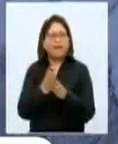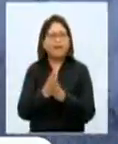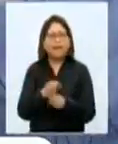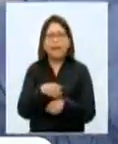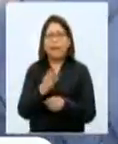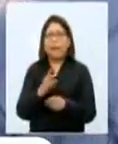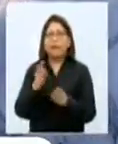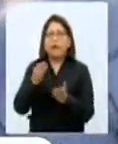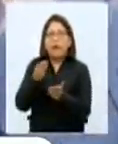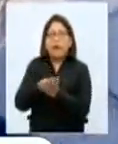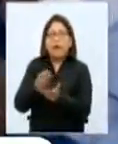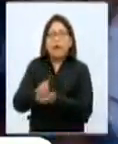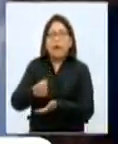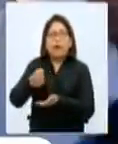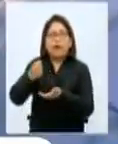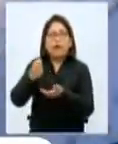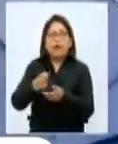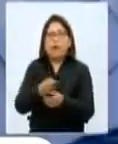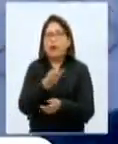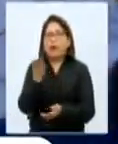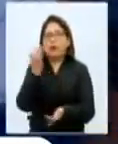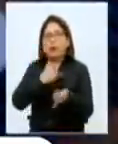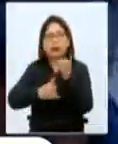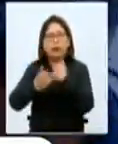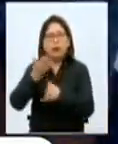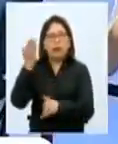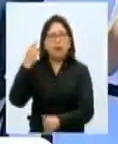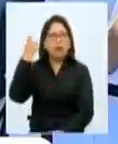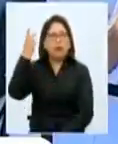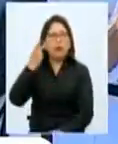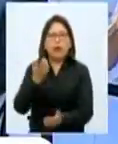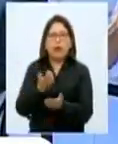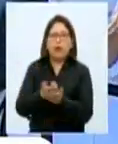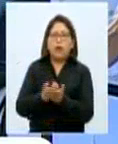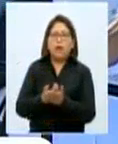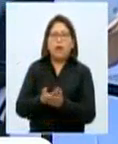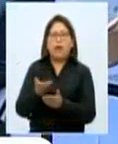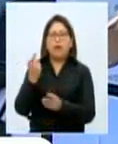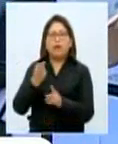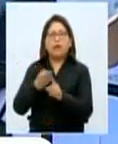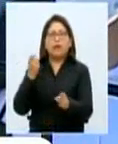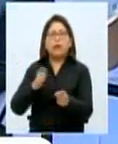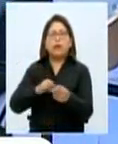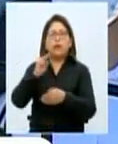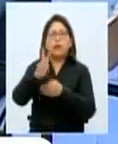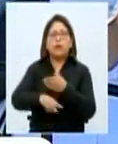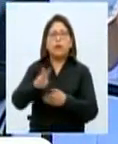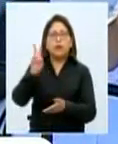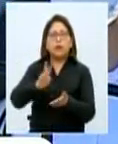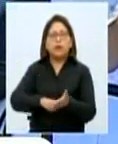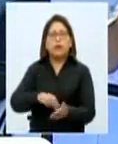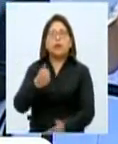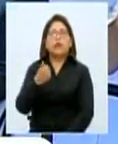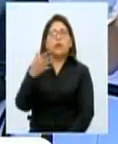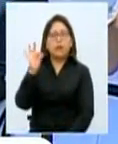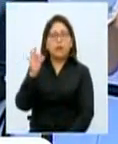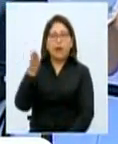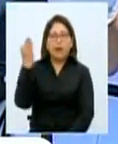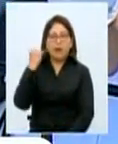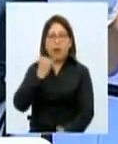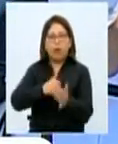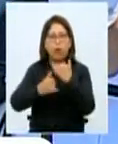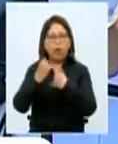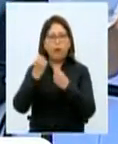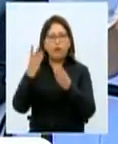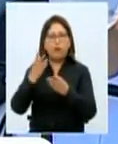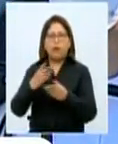realidad de la inversión pública, las equivocadas políticas económicas que se aplicaron desde noviembre del año 2019, donde